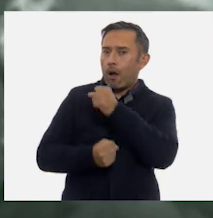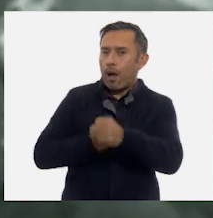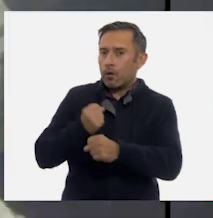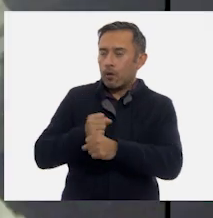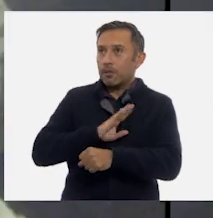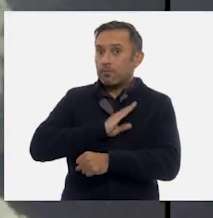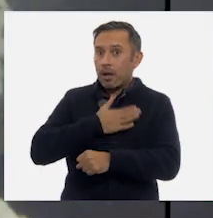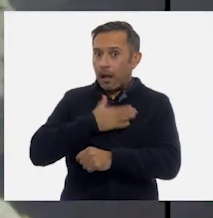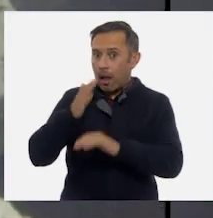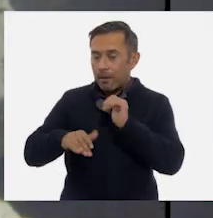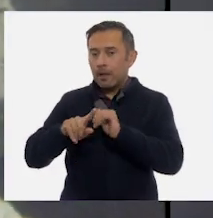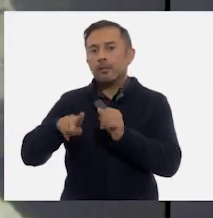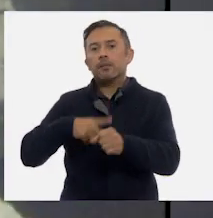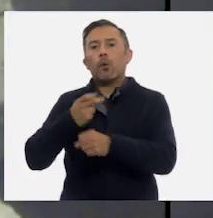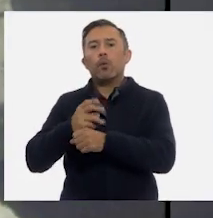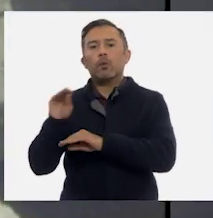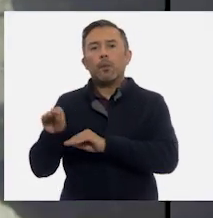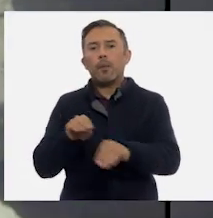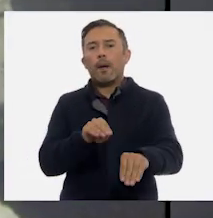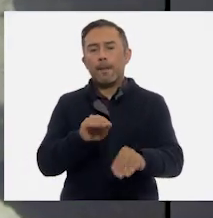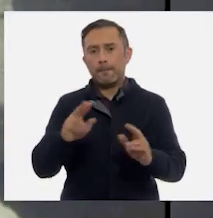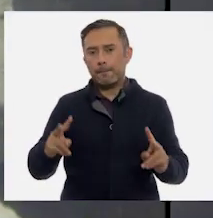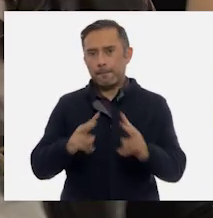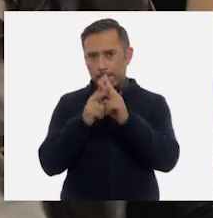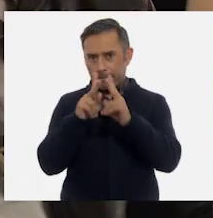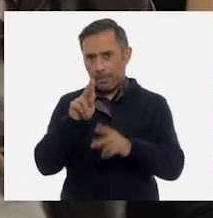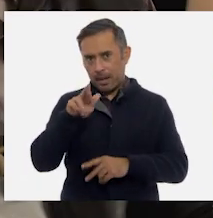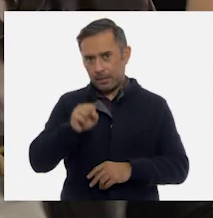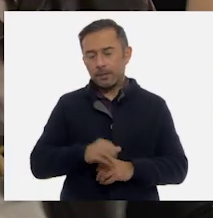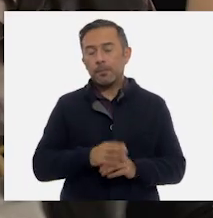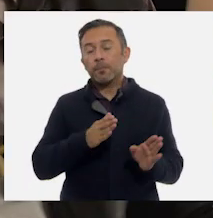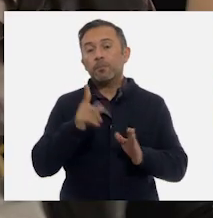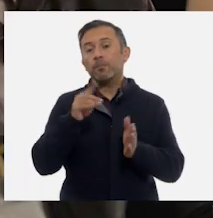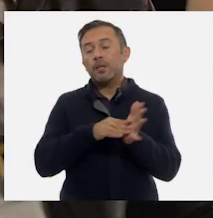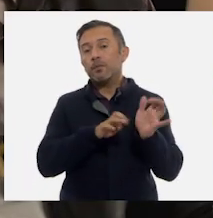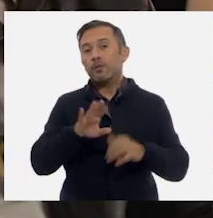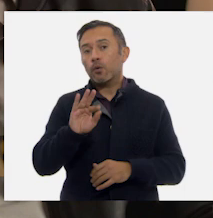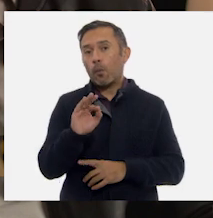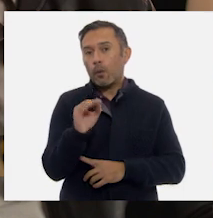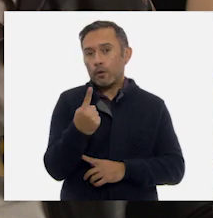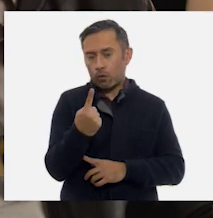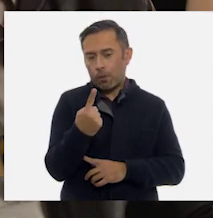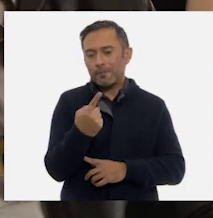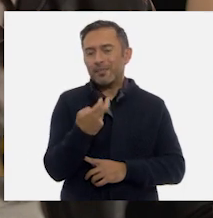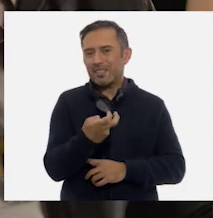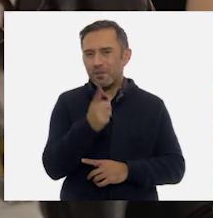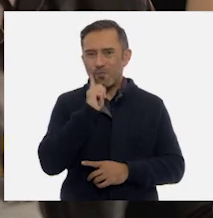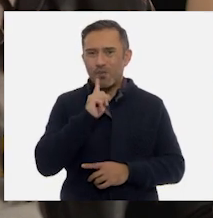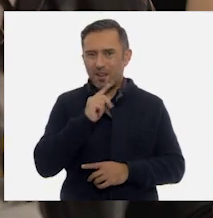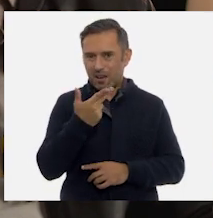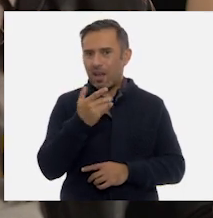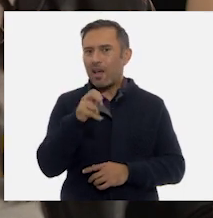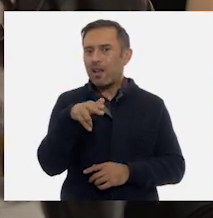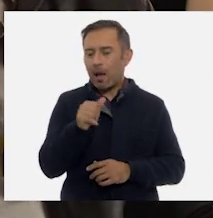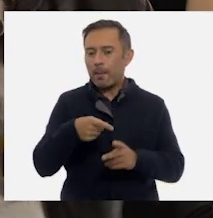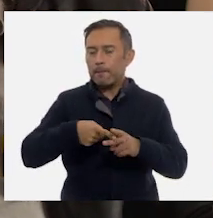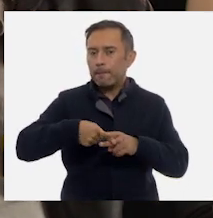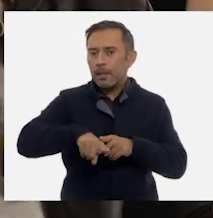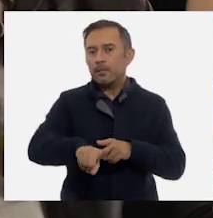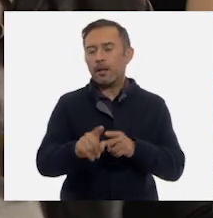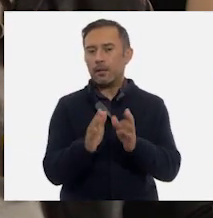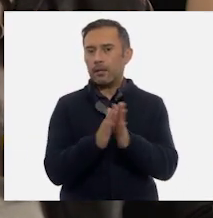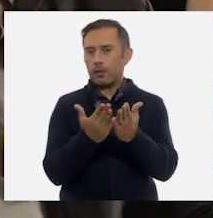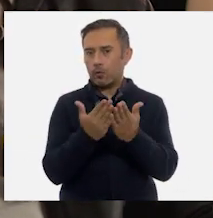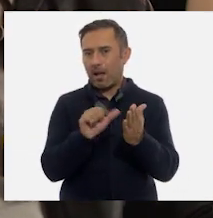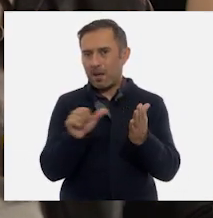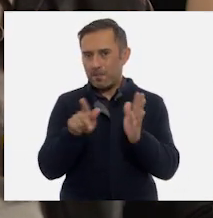París. Hacia 1941, Elena Garro empieza a publicar textos periodísticos,